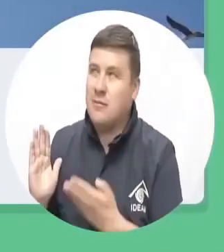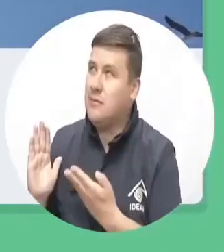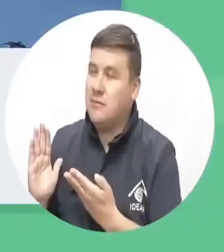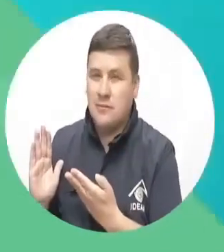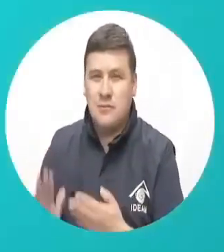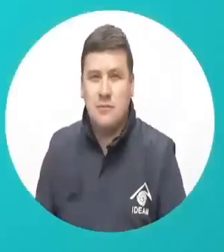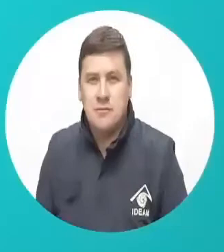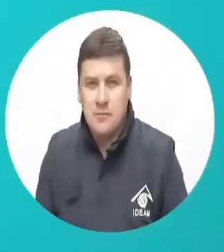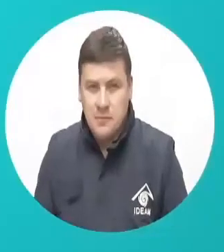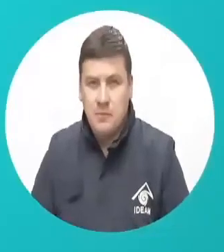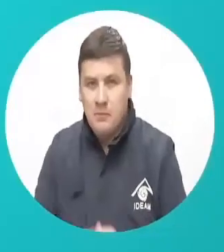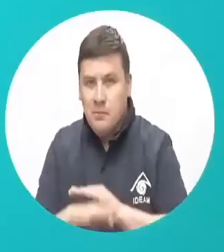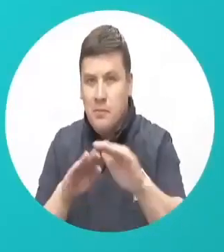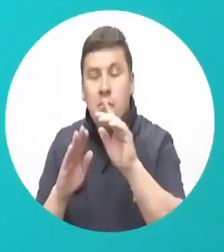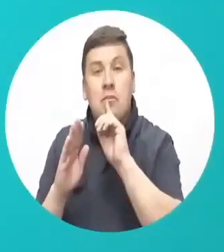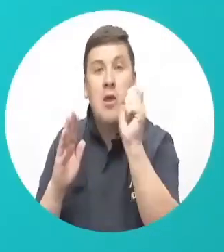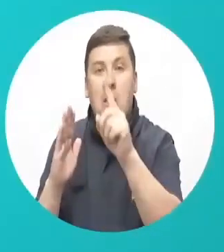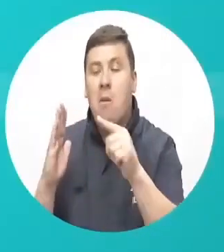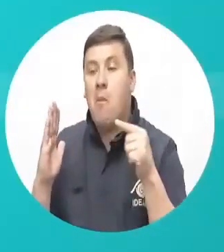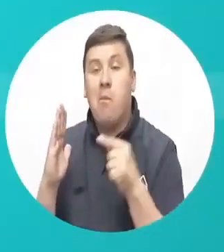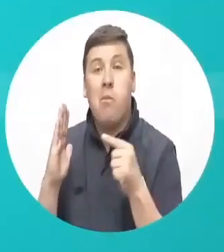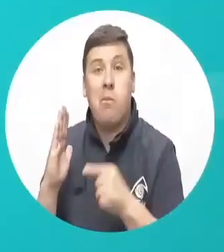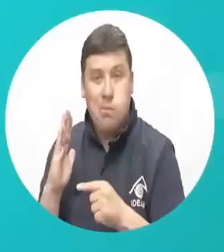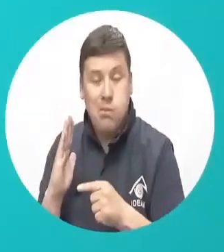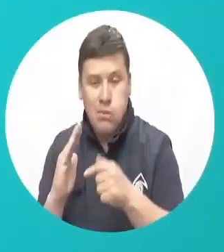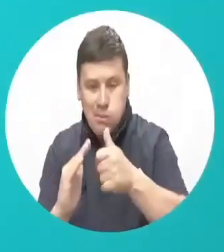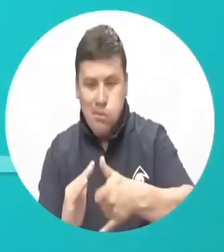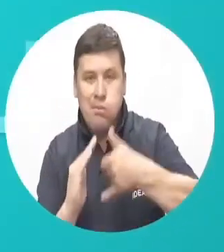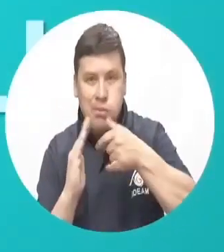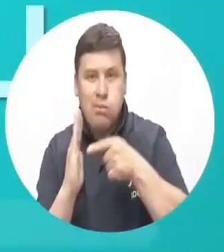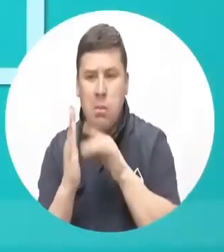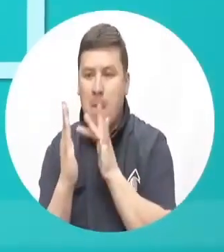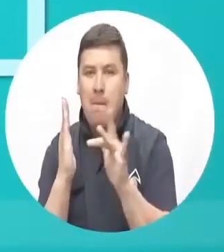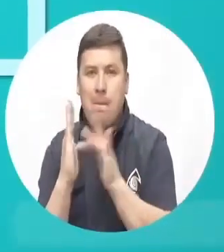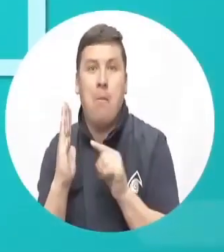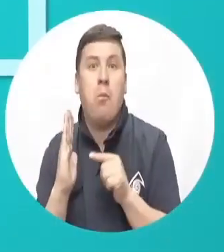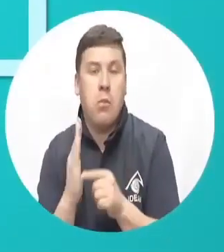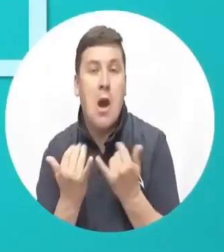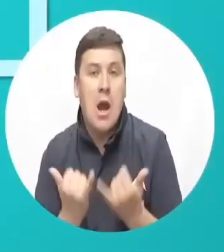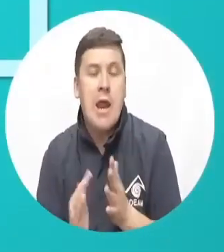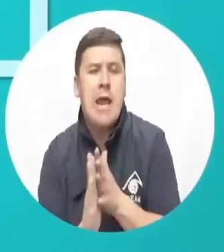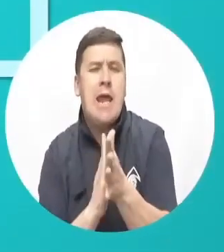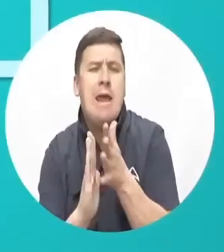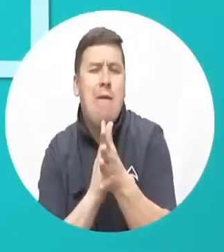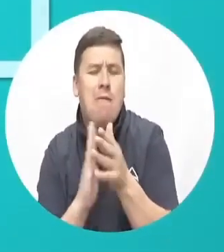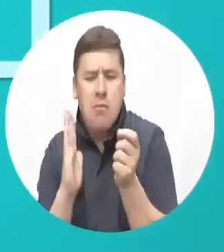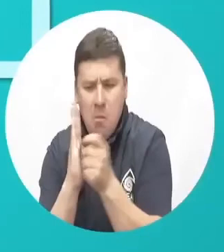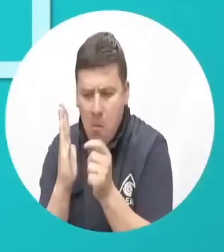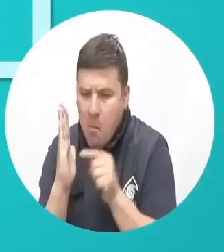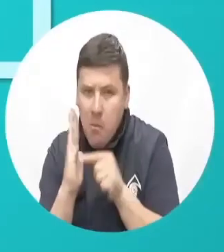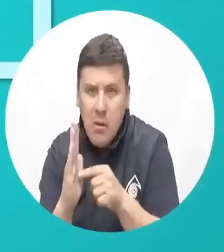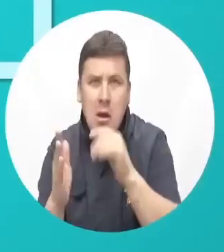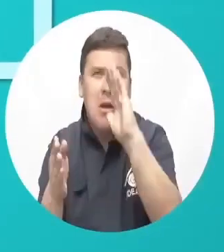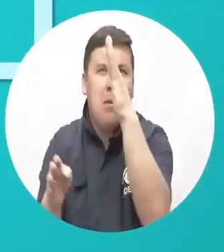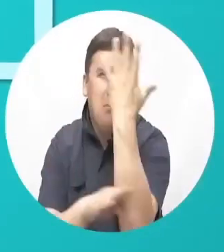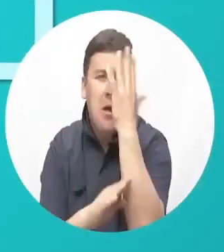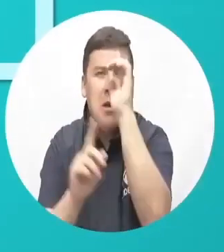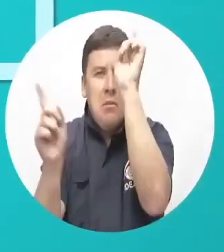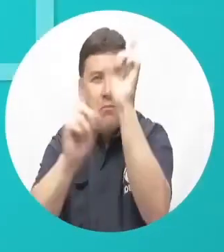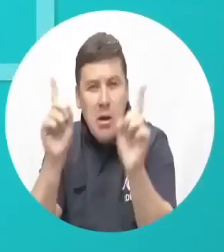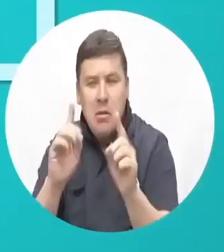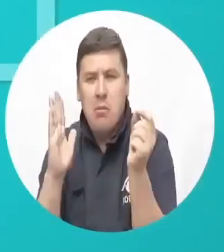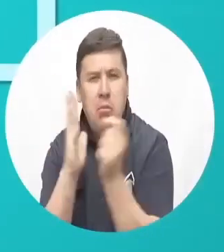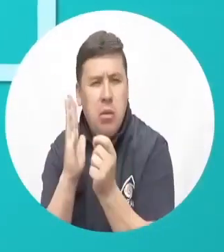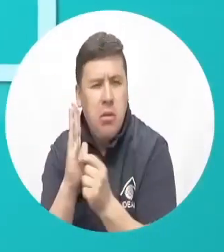www.idean.gov.co. Te invitamos a consultar la aplicación Mi Pronóstico del IDEAN. Ahora con información sobre deforestación, rayos,